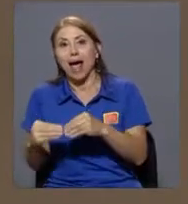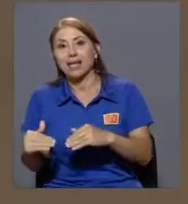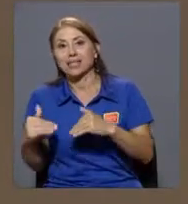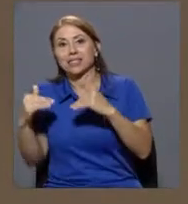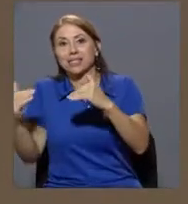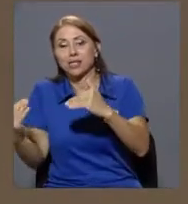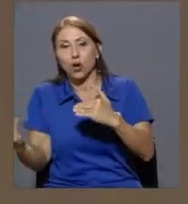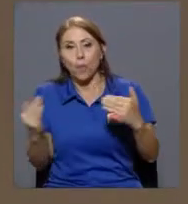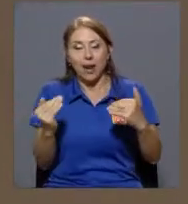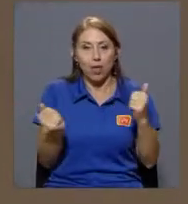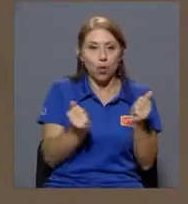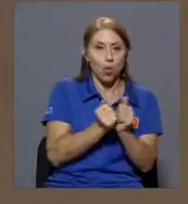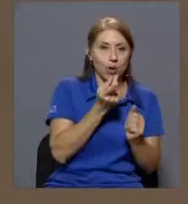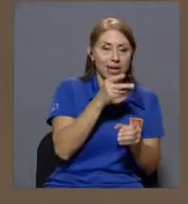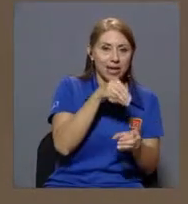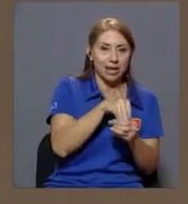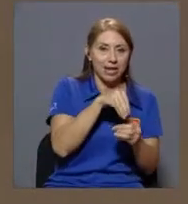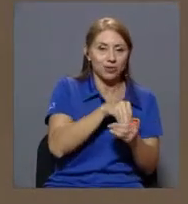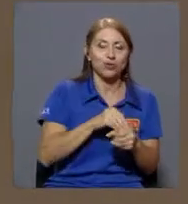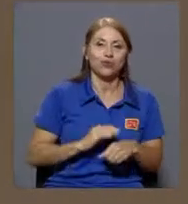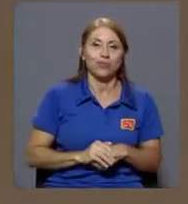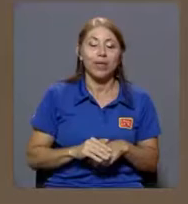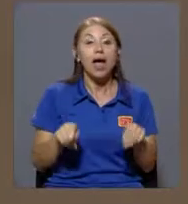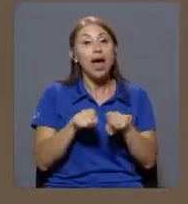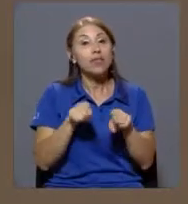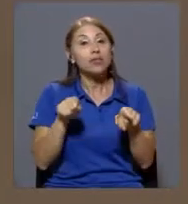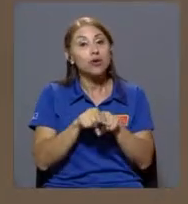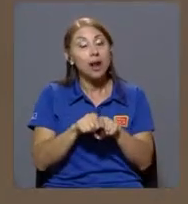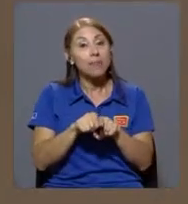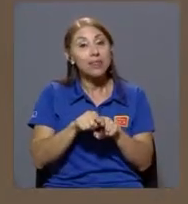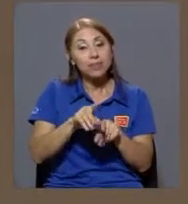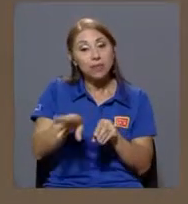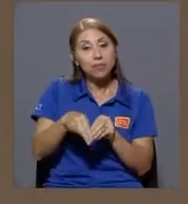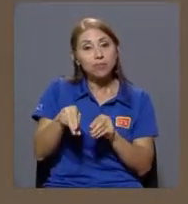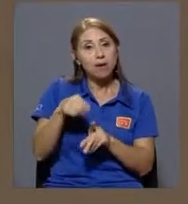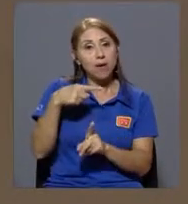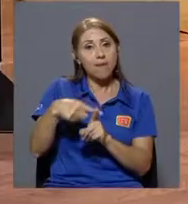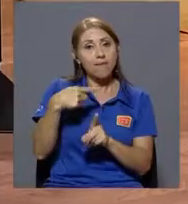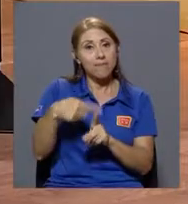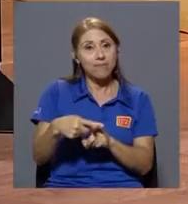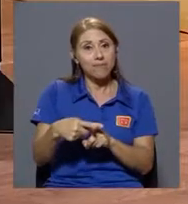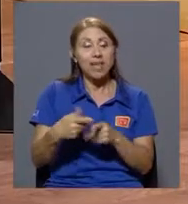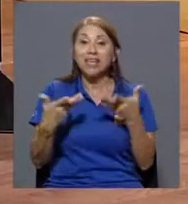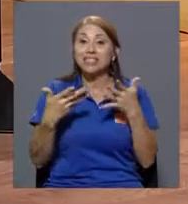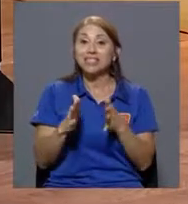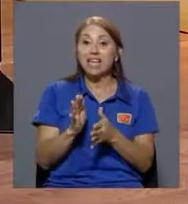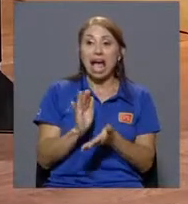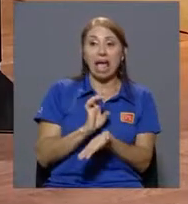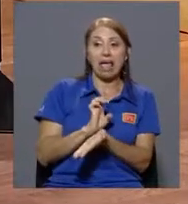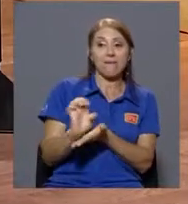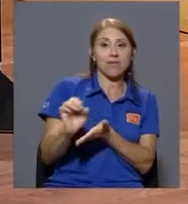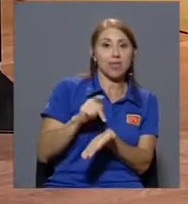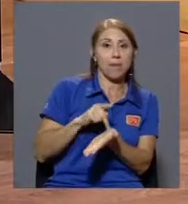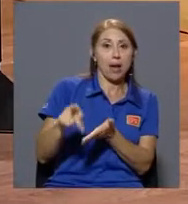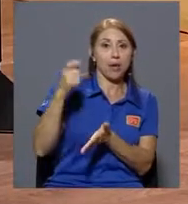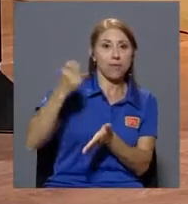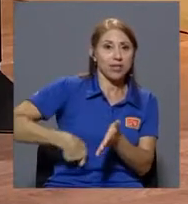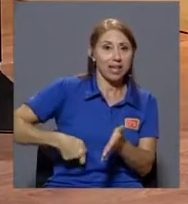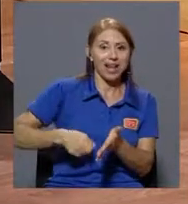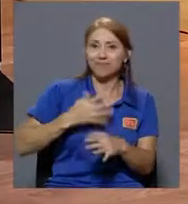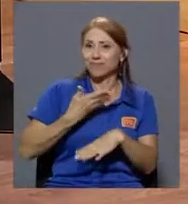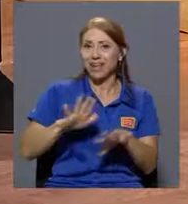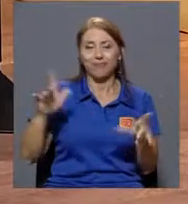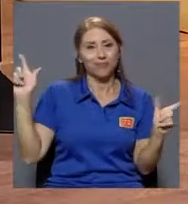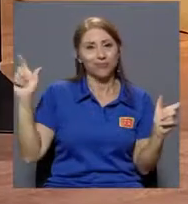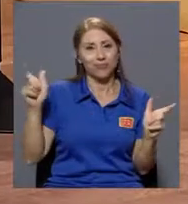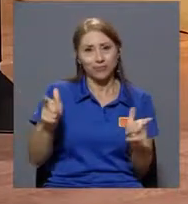Adicionalmente, de efectos positivos, como es una menor evasión fiscal, que el Banco Central ha determinado como